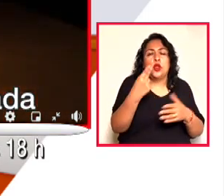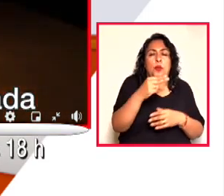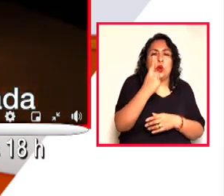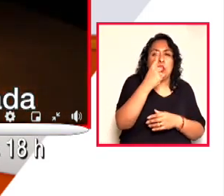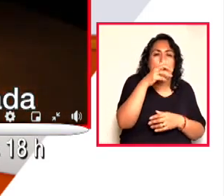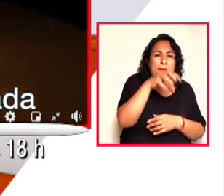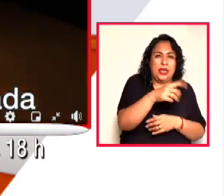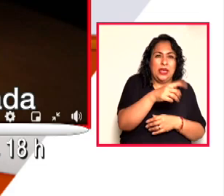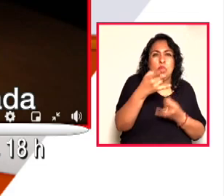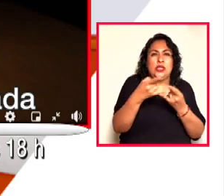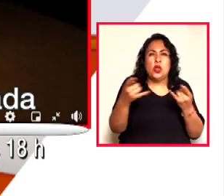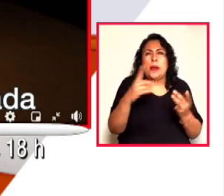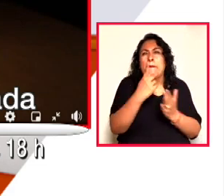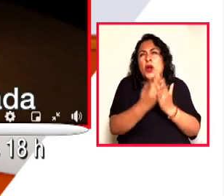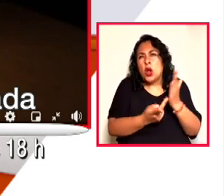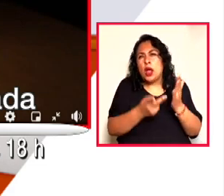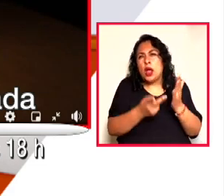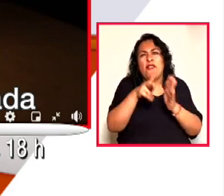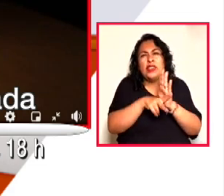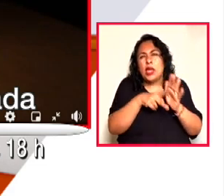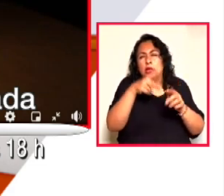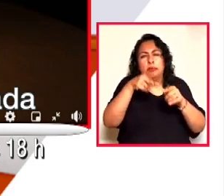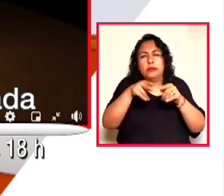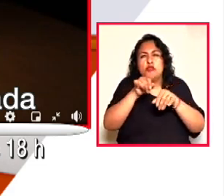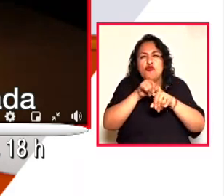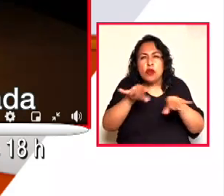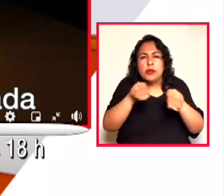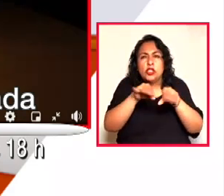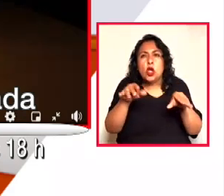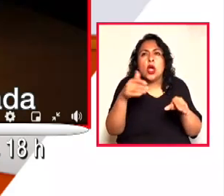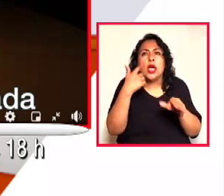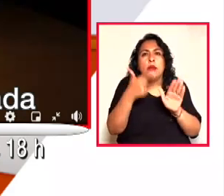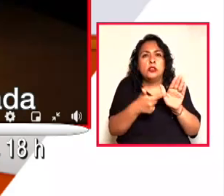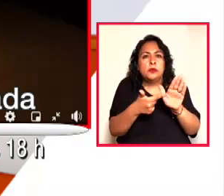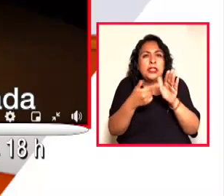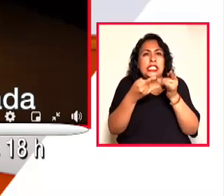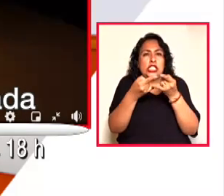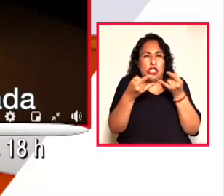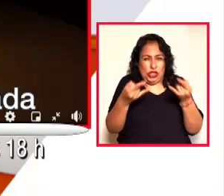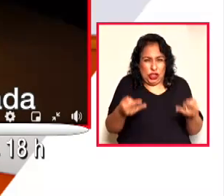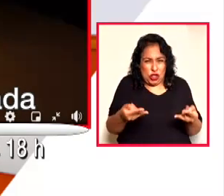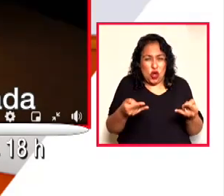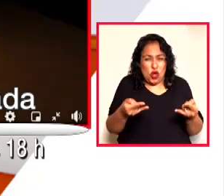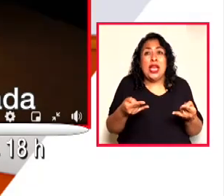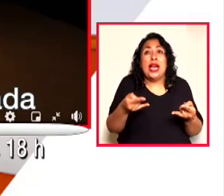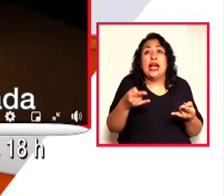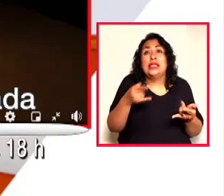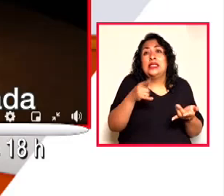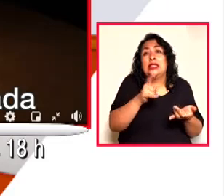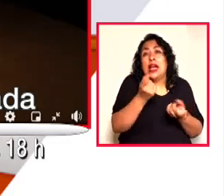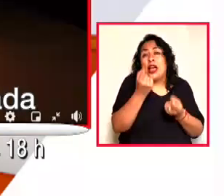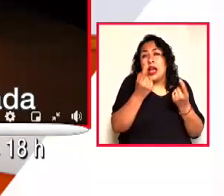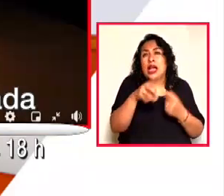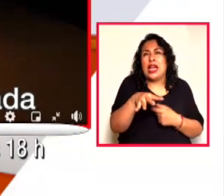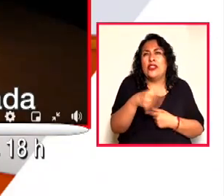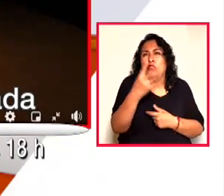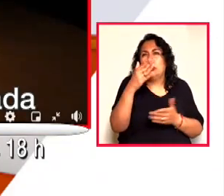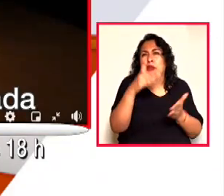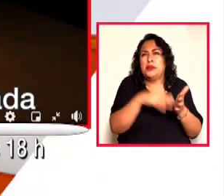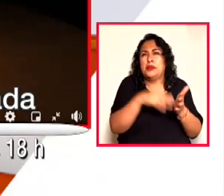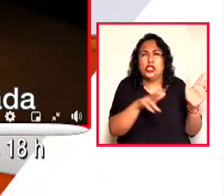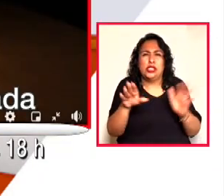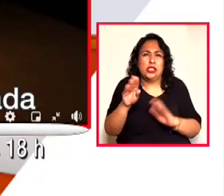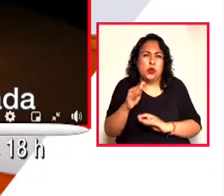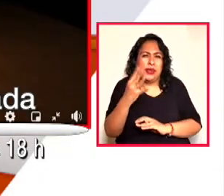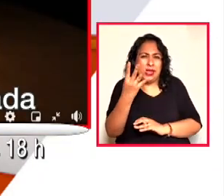programa de cápsulas informativas con el que podemos acercarnos a las historias que hay detrás de algunas de las 14.894